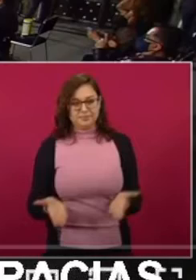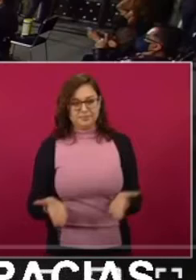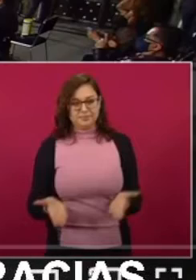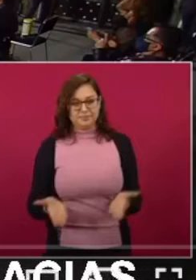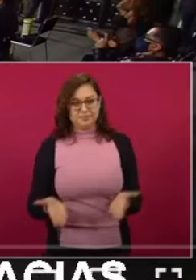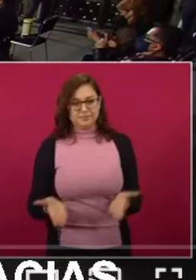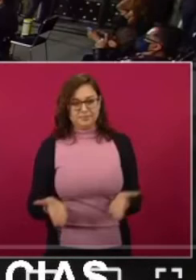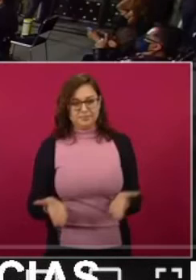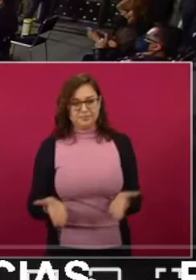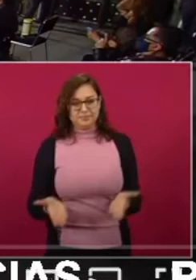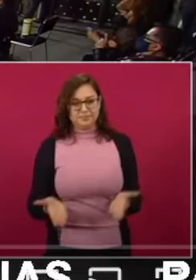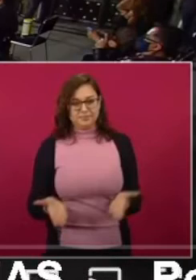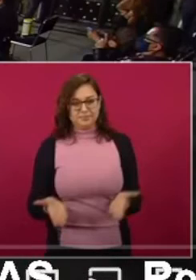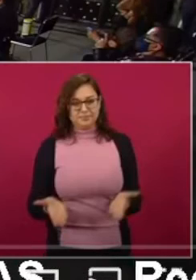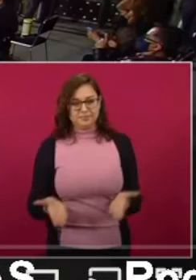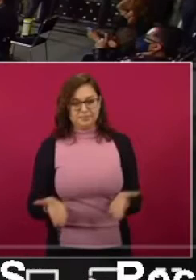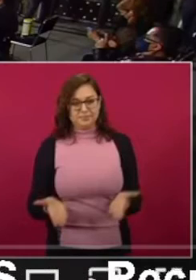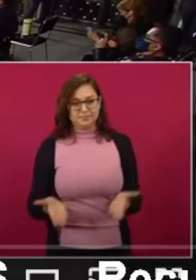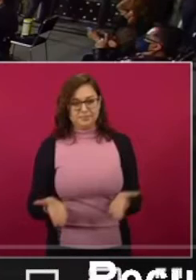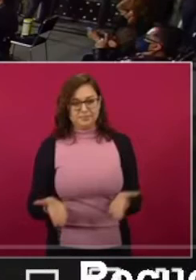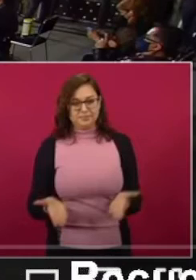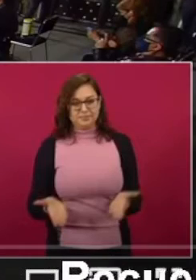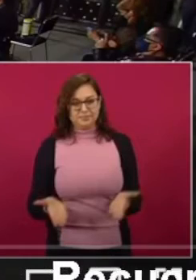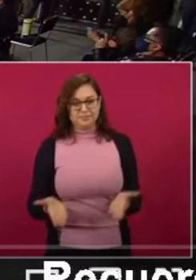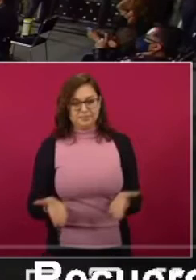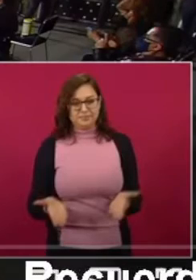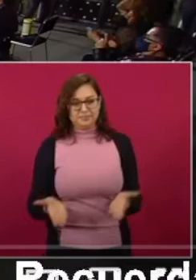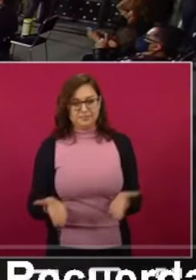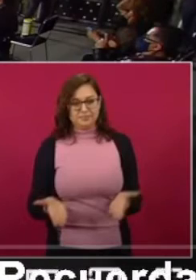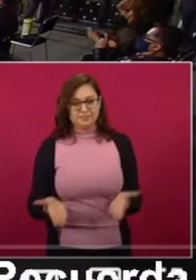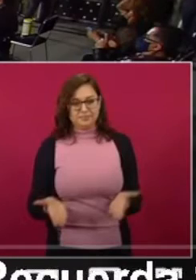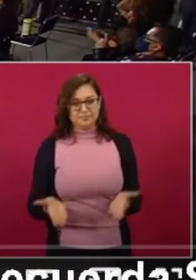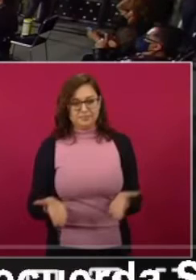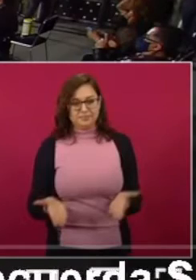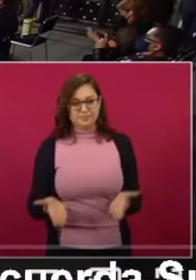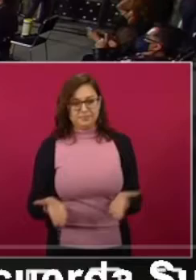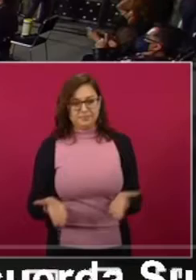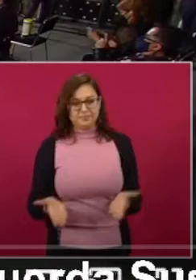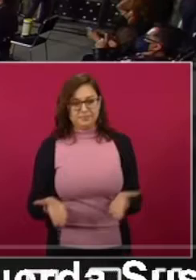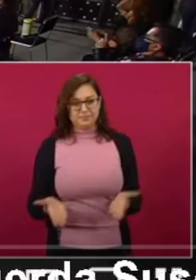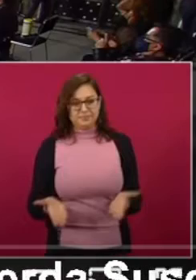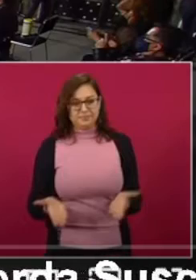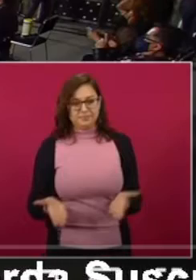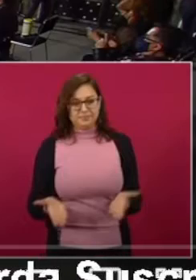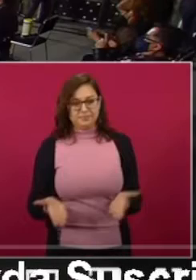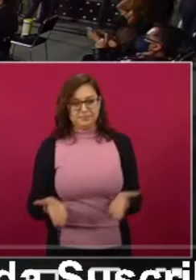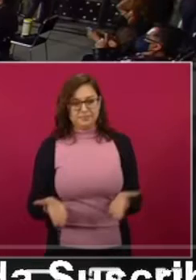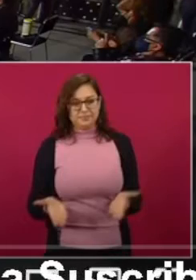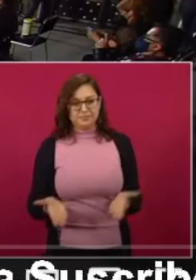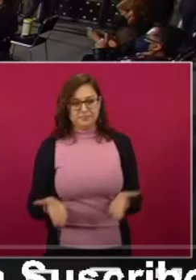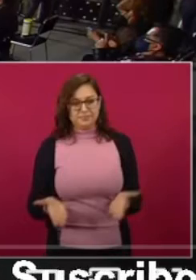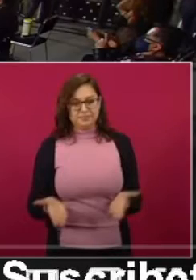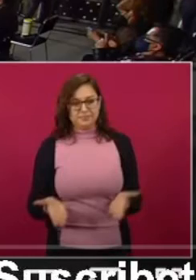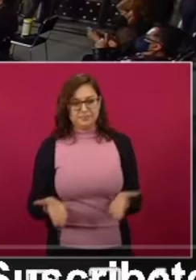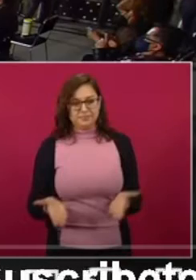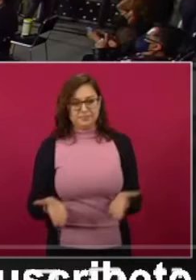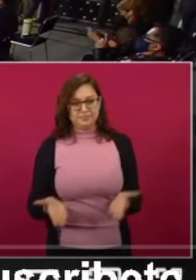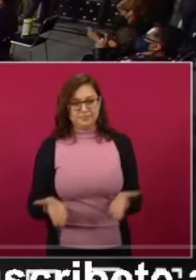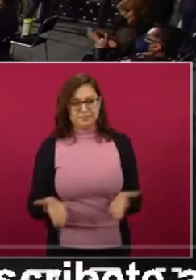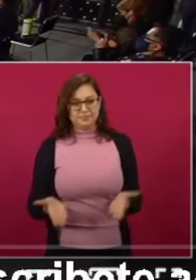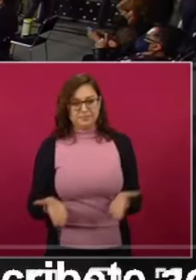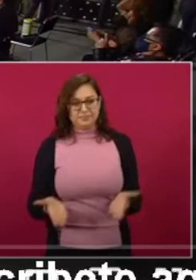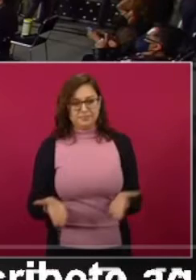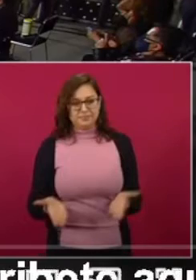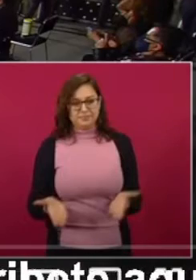el pueblo de méxico ya es inteligente el pueblo de méxico ya sabe todo esto yo estoy un